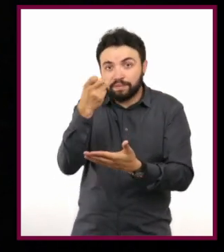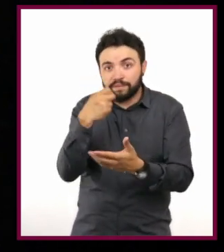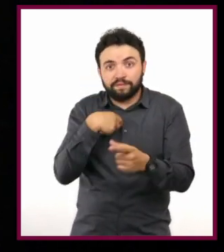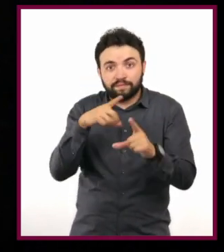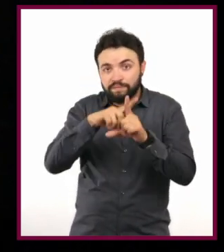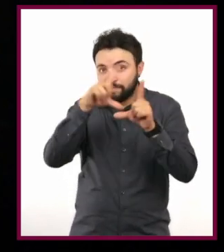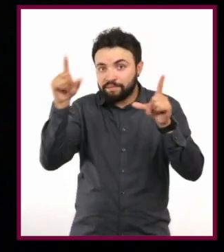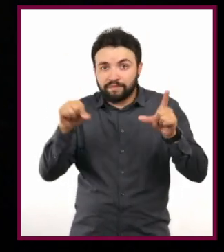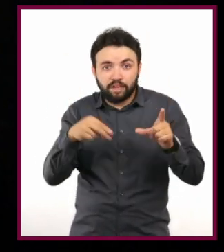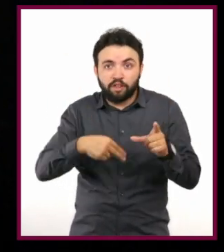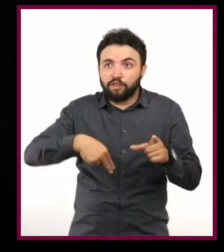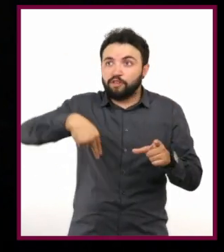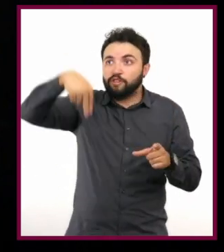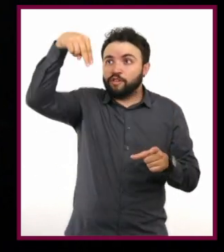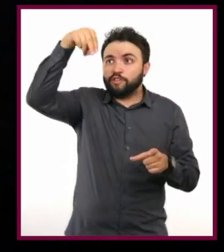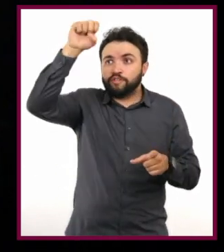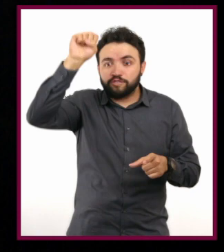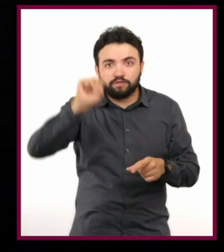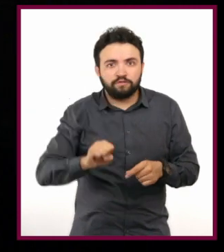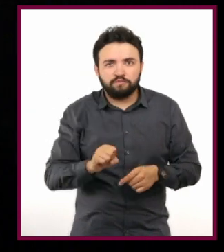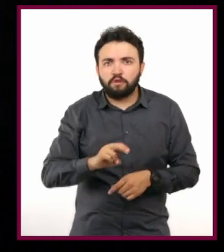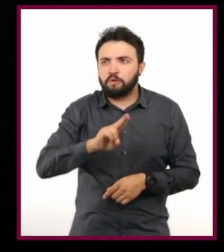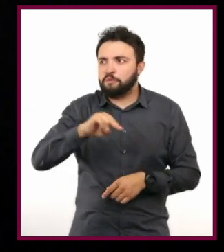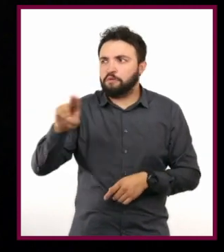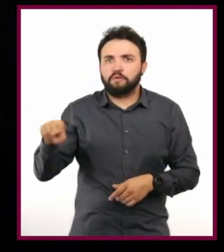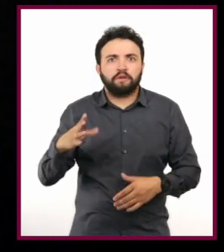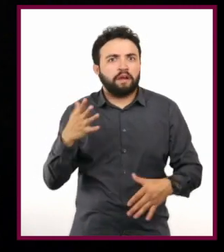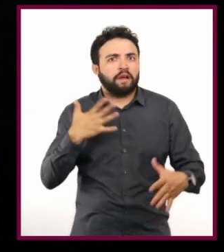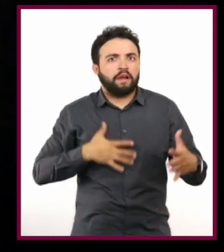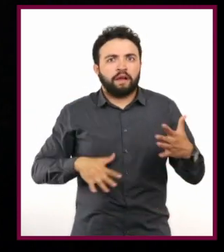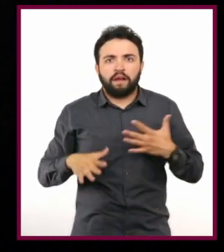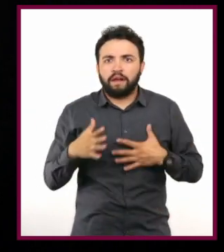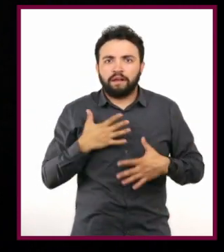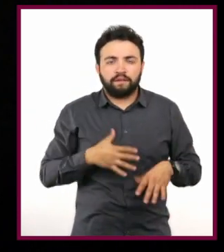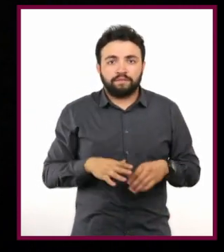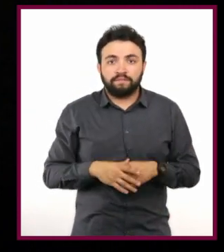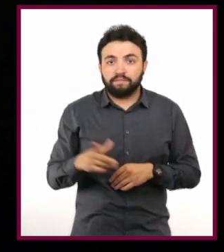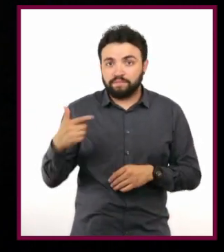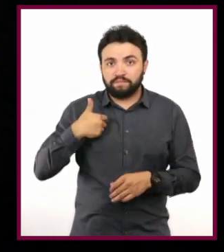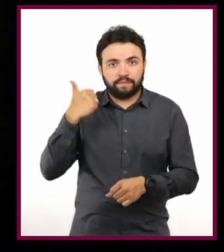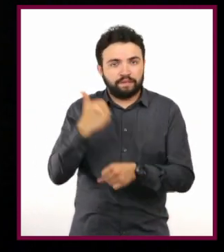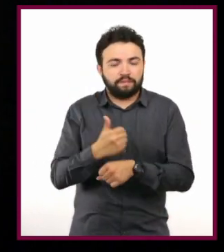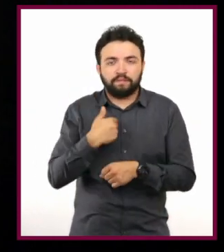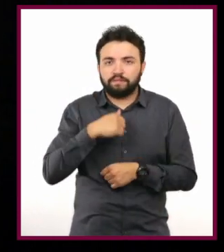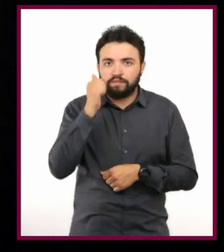a sur. Nunca se cansaba ni se quejaba como yo. De mi abuelo